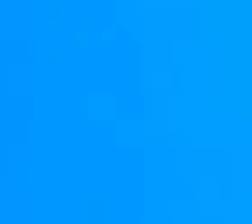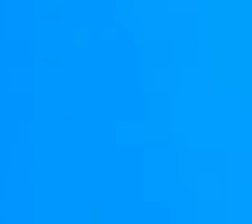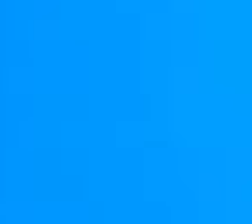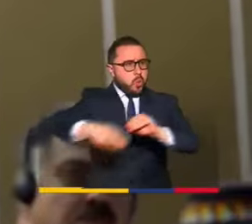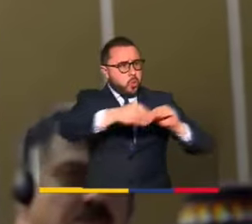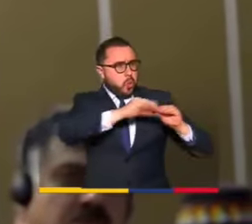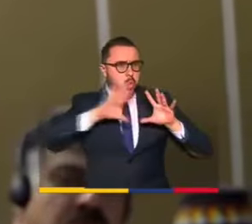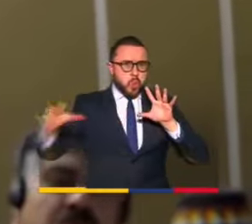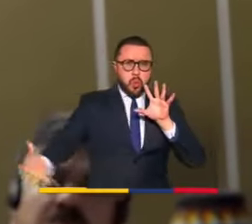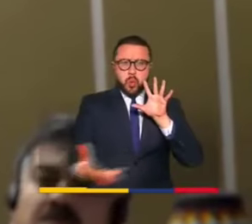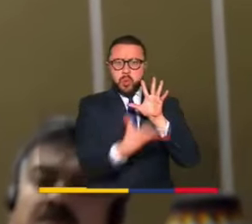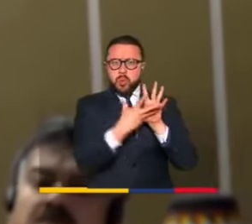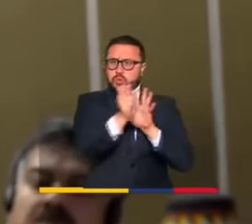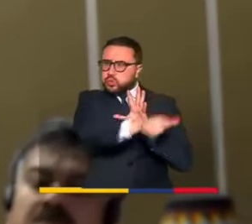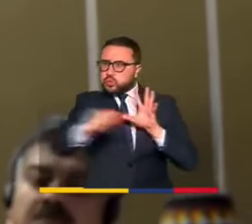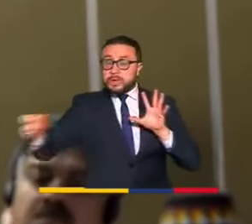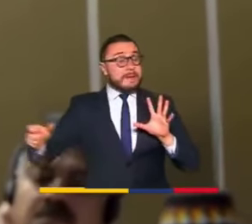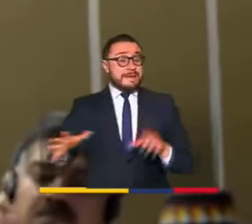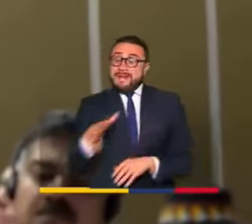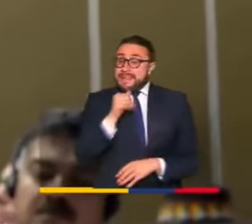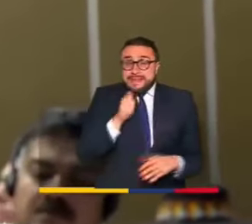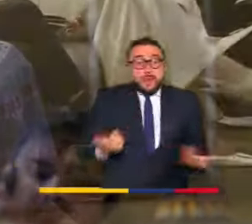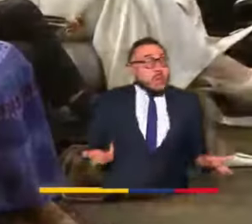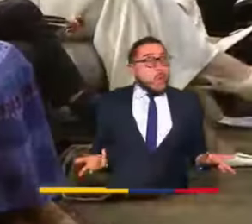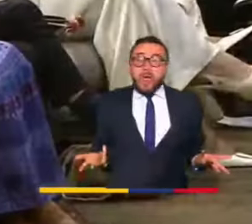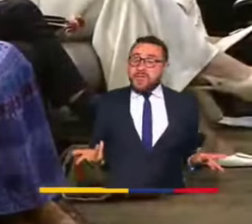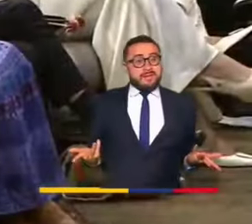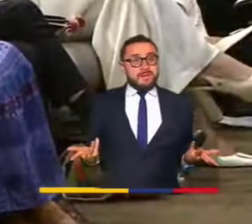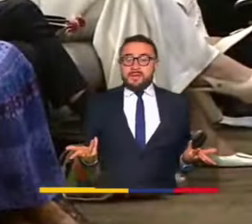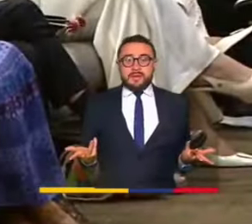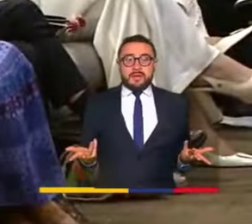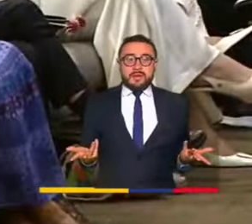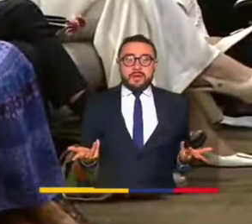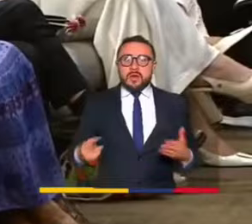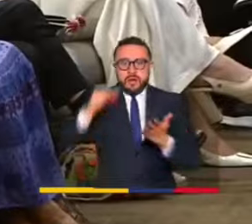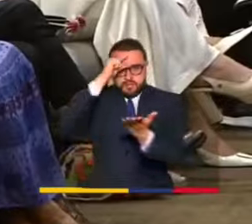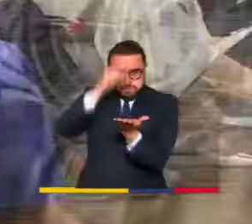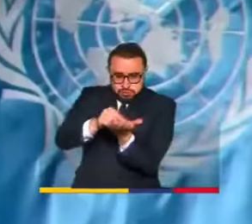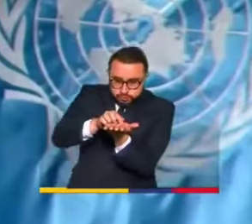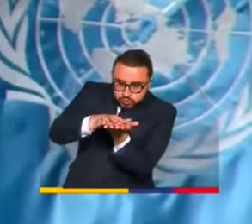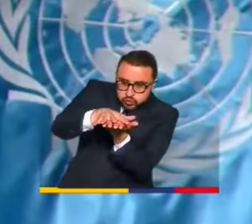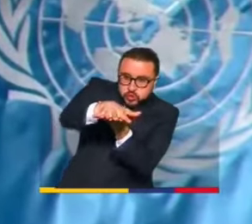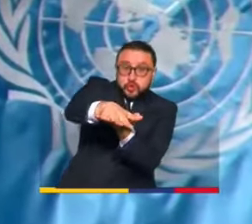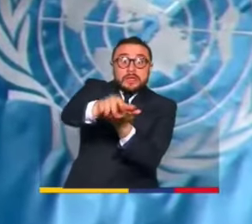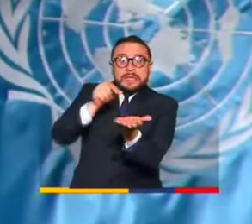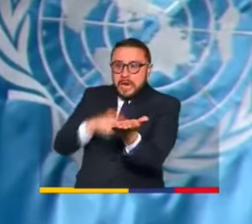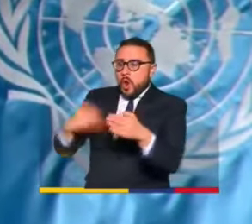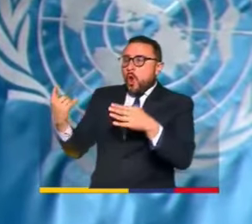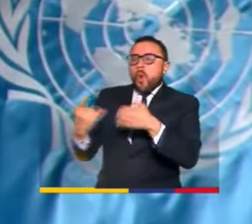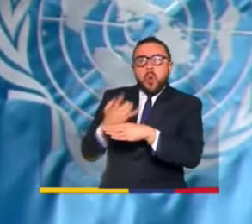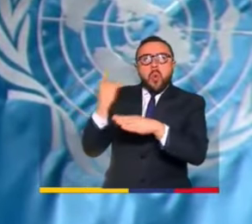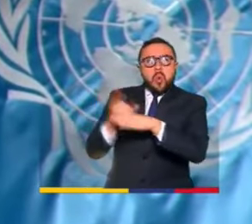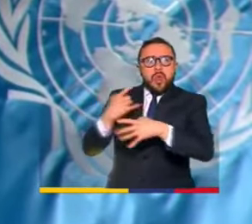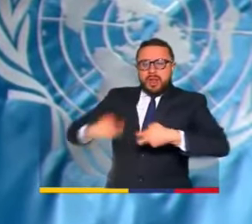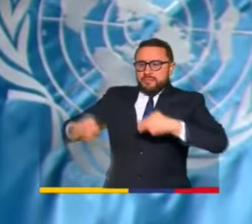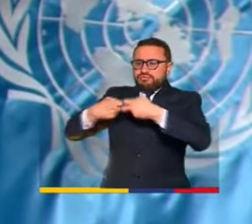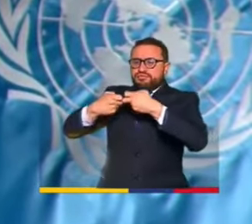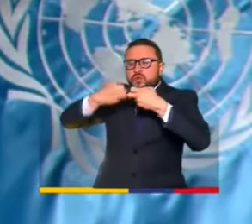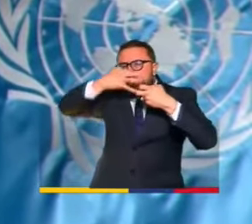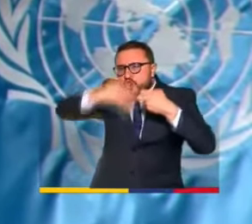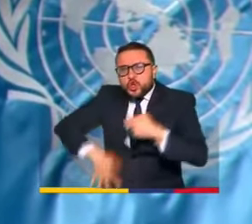Urrego. Una inteligencia artificial que hoy utiliza energías sucias y